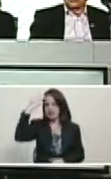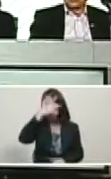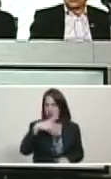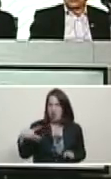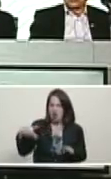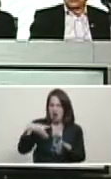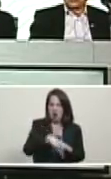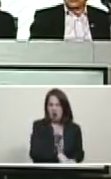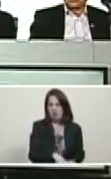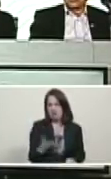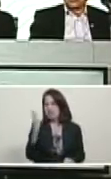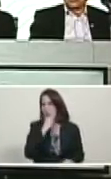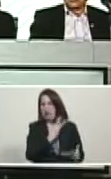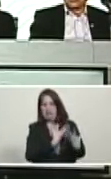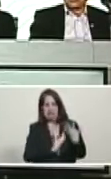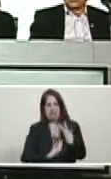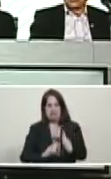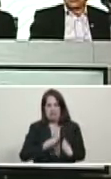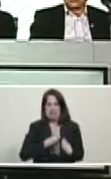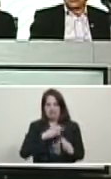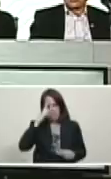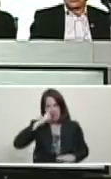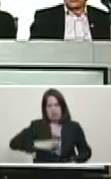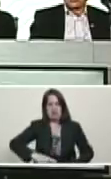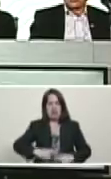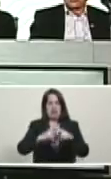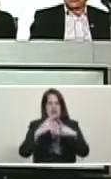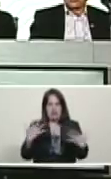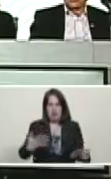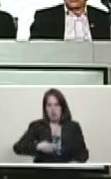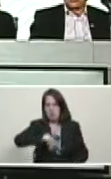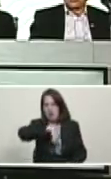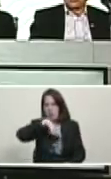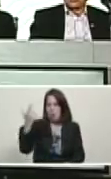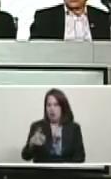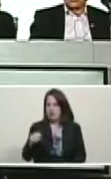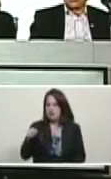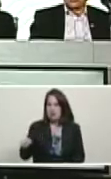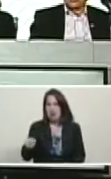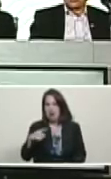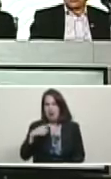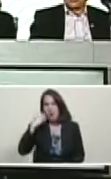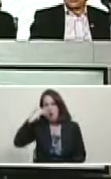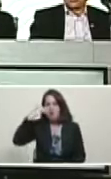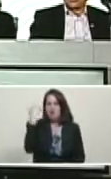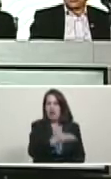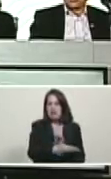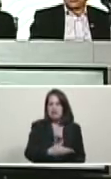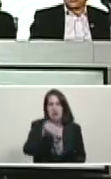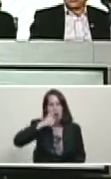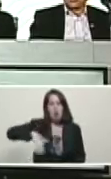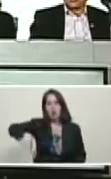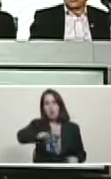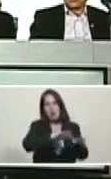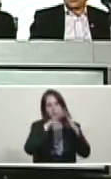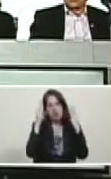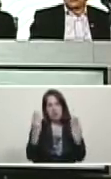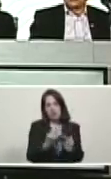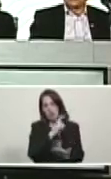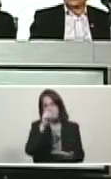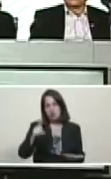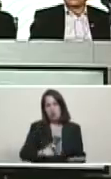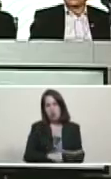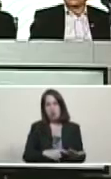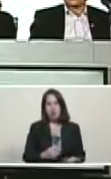de indignidad un muro que es una vergüenza y una ofensa a los pueblos de el mundo entero